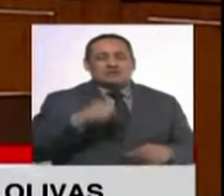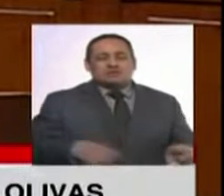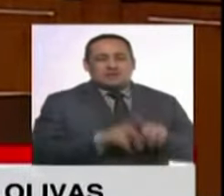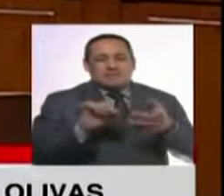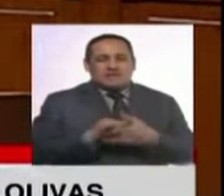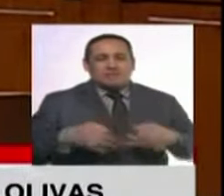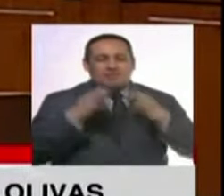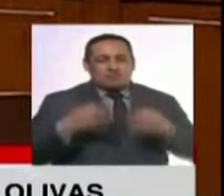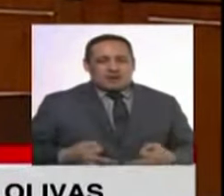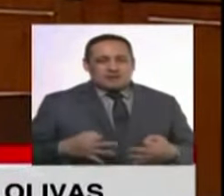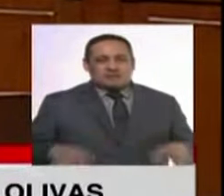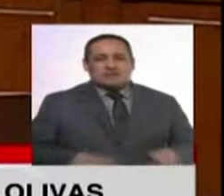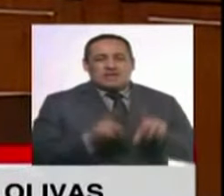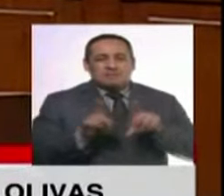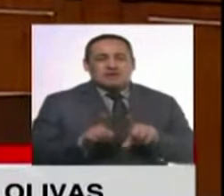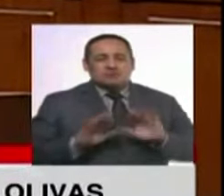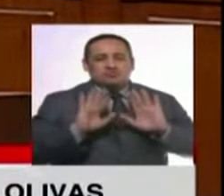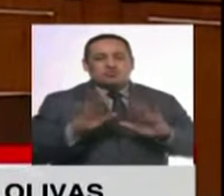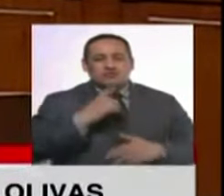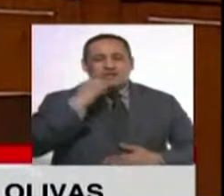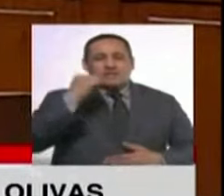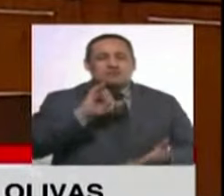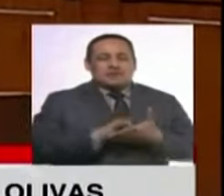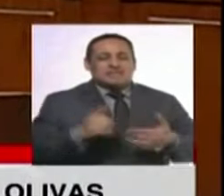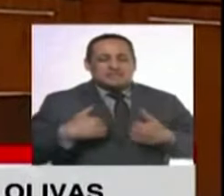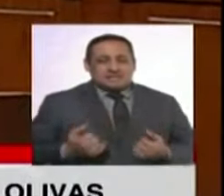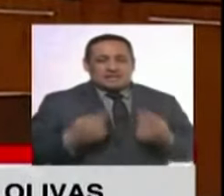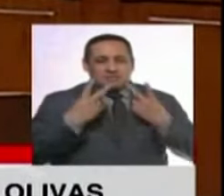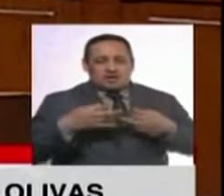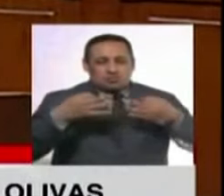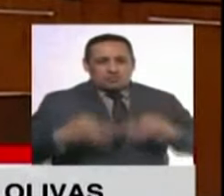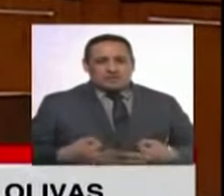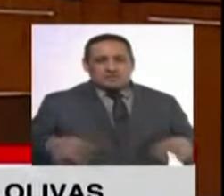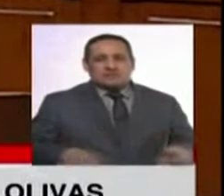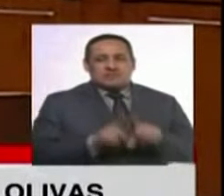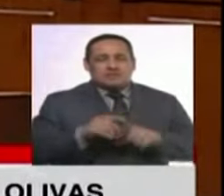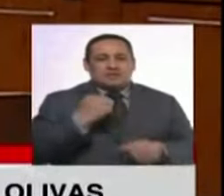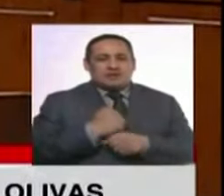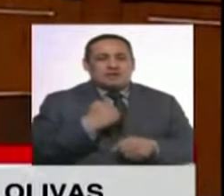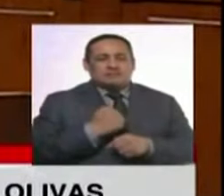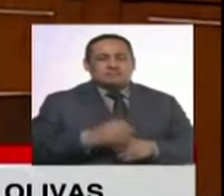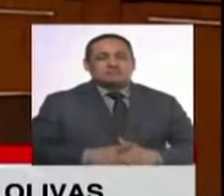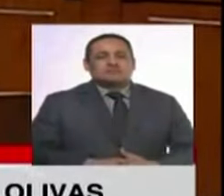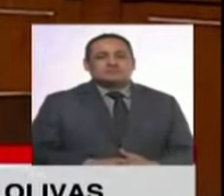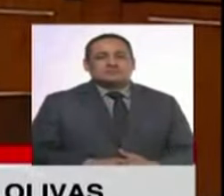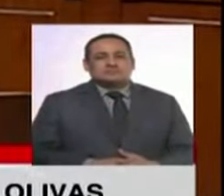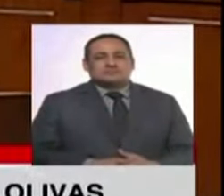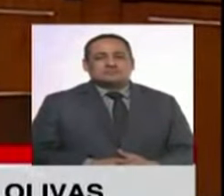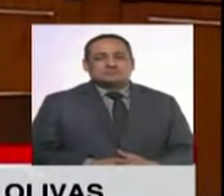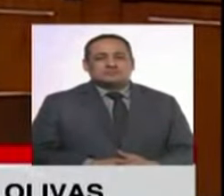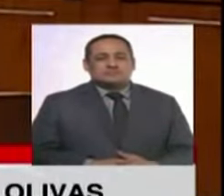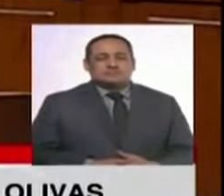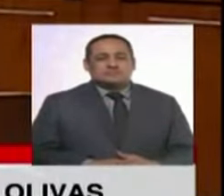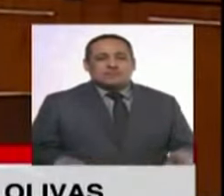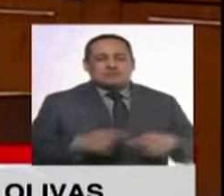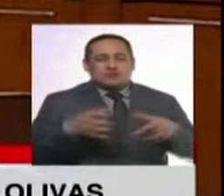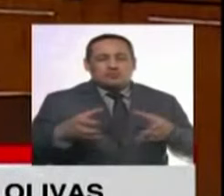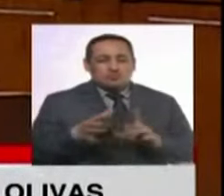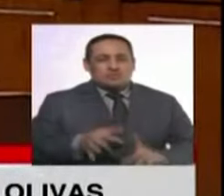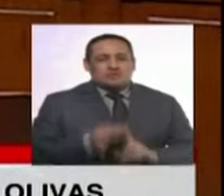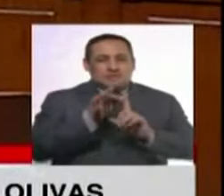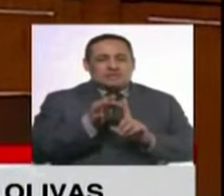y estamos formalizando su derecho que que tiene que cumplir se tiene que ejecutar el equipo